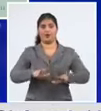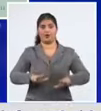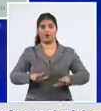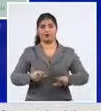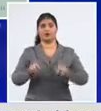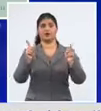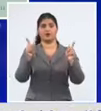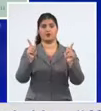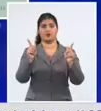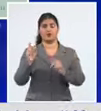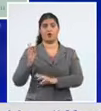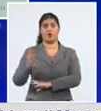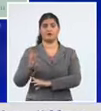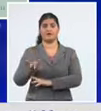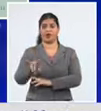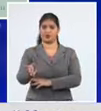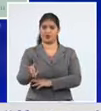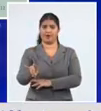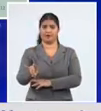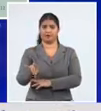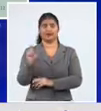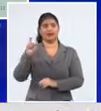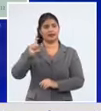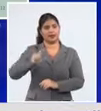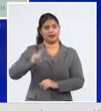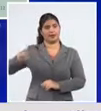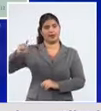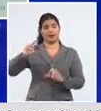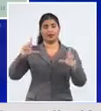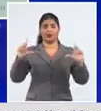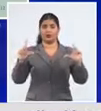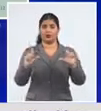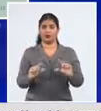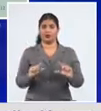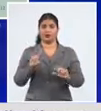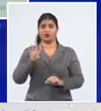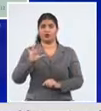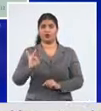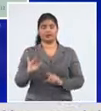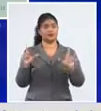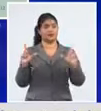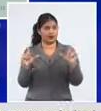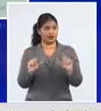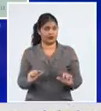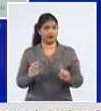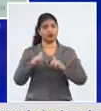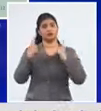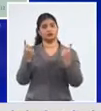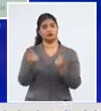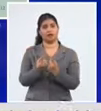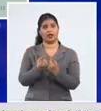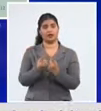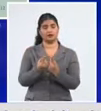9. Camagüey disminuye 47 menos, 543 en total.